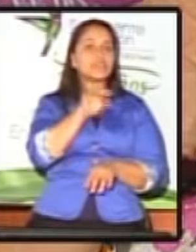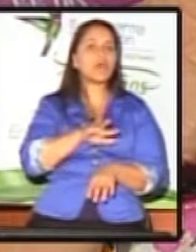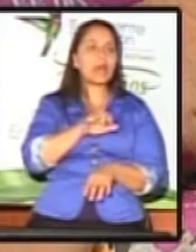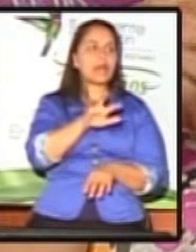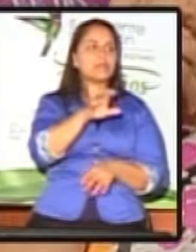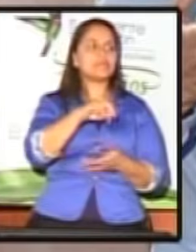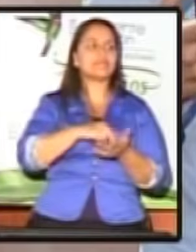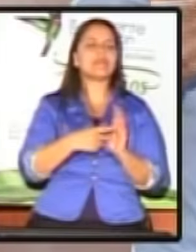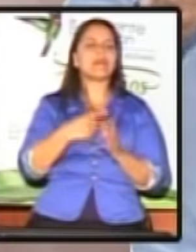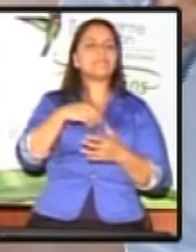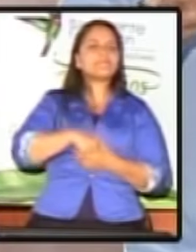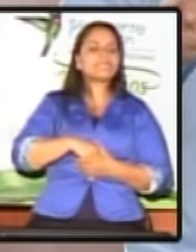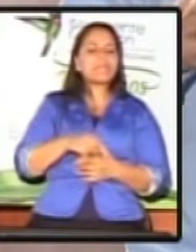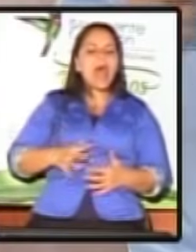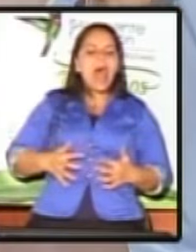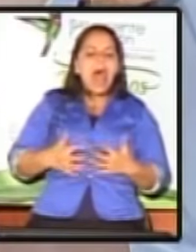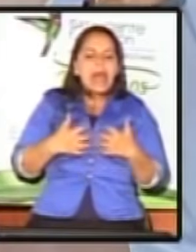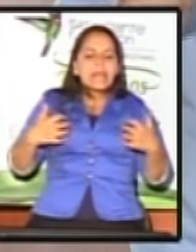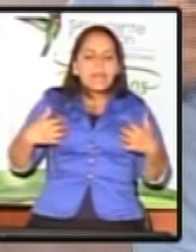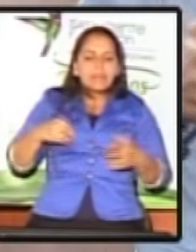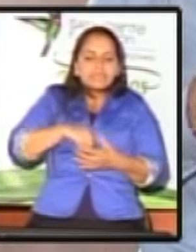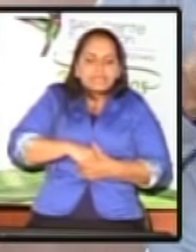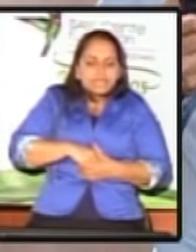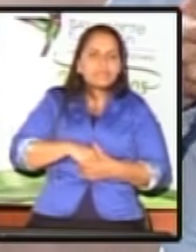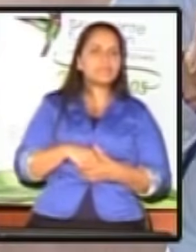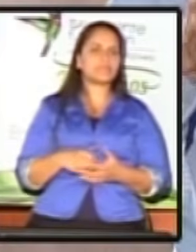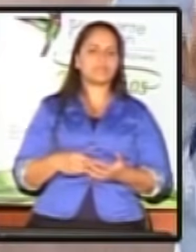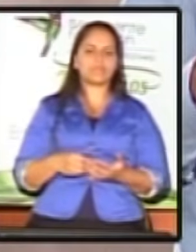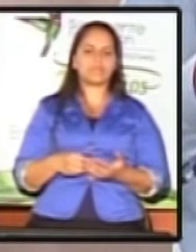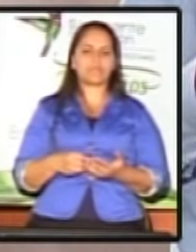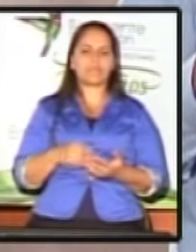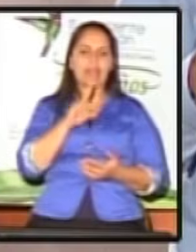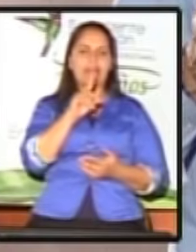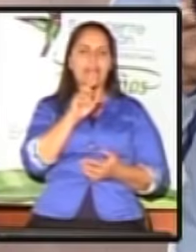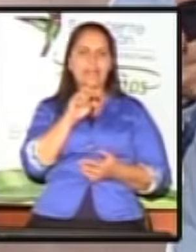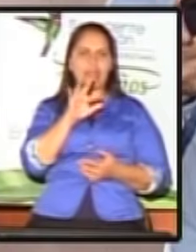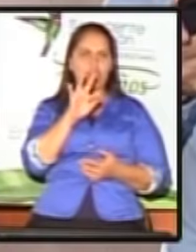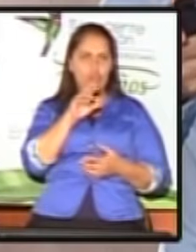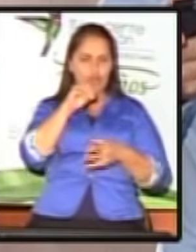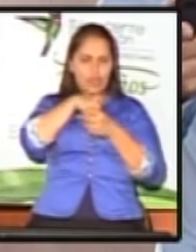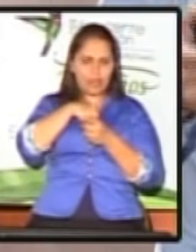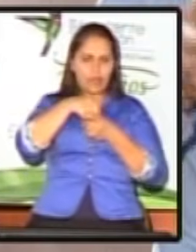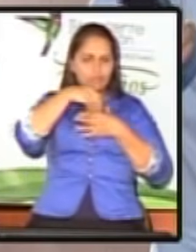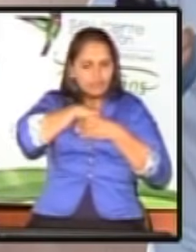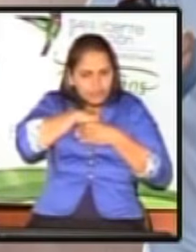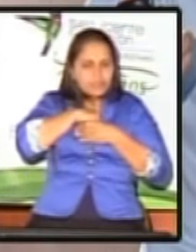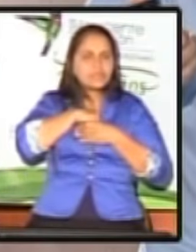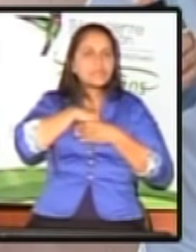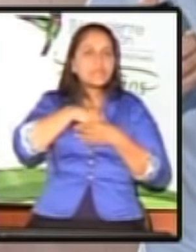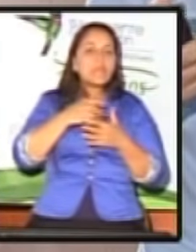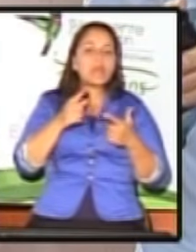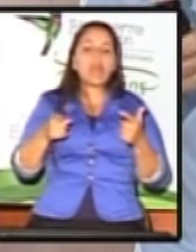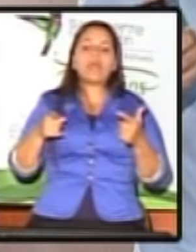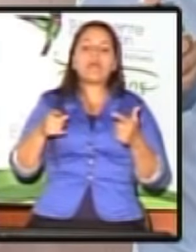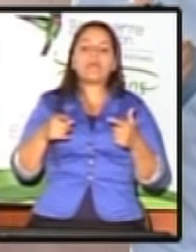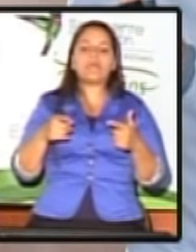inclusive dicen literalmente dentro, ni adentro, sino dentro. Y otra cosa, Cuando aparecen las metástasis